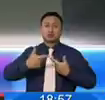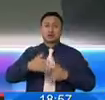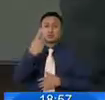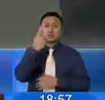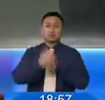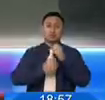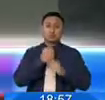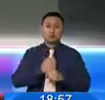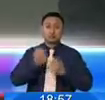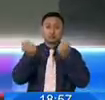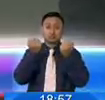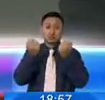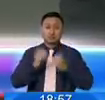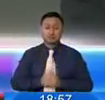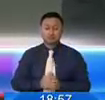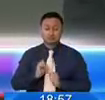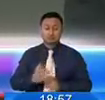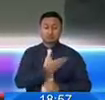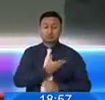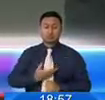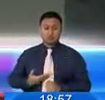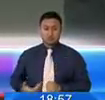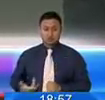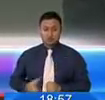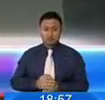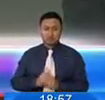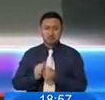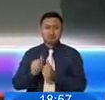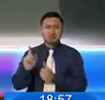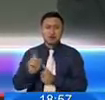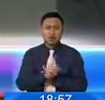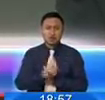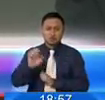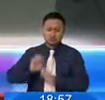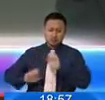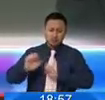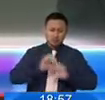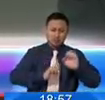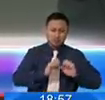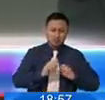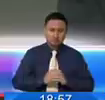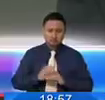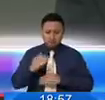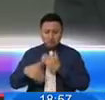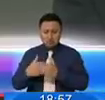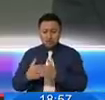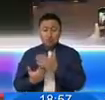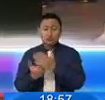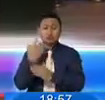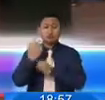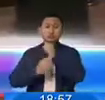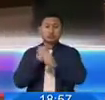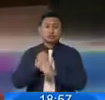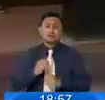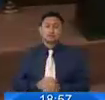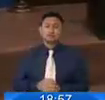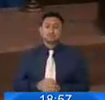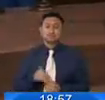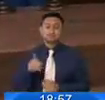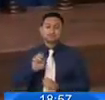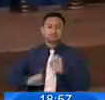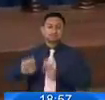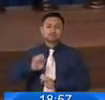año de gobierno y el presidente de la República quiere evaluar a los ministros y a partir de eso comenzar un nuevo año de gobierno. Una evaluación